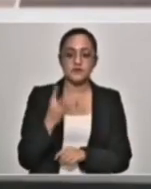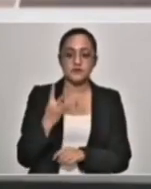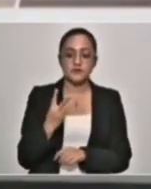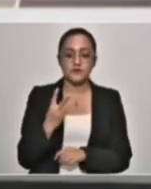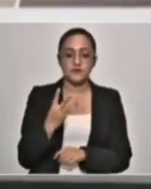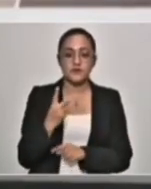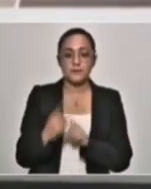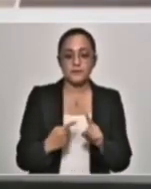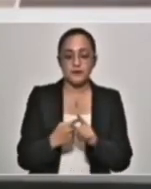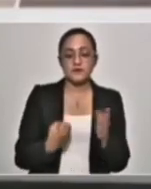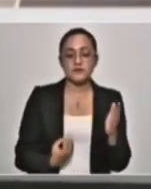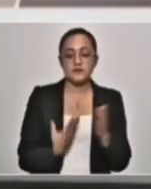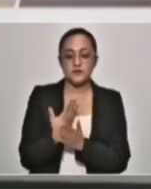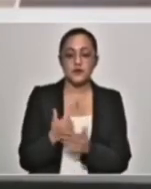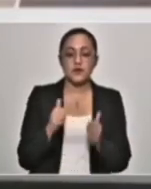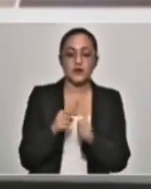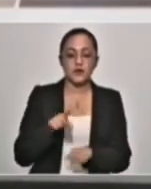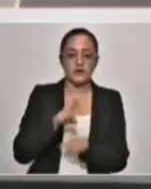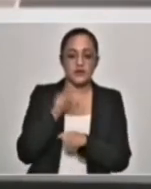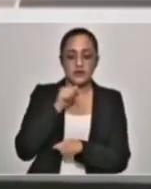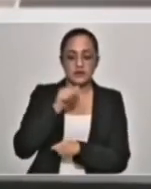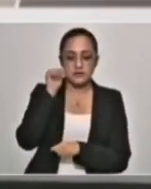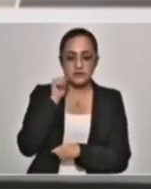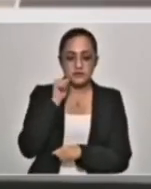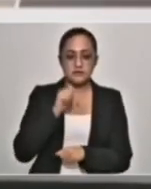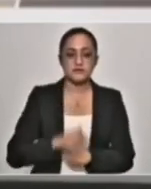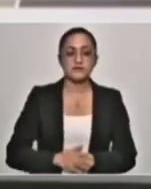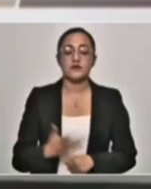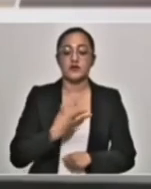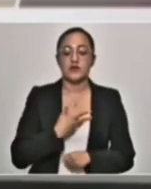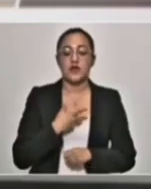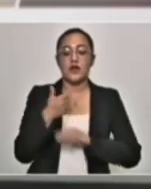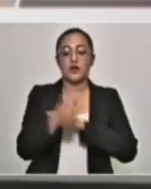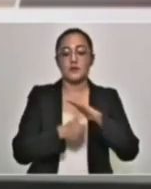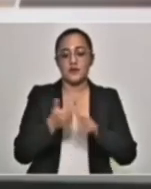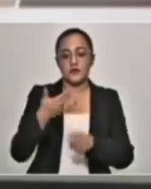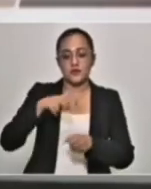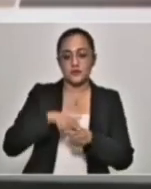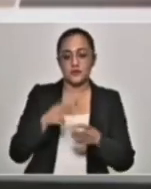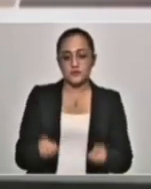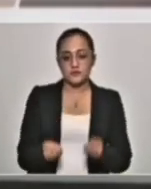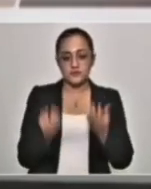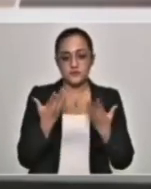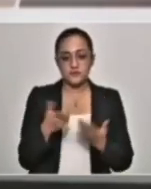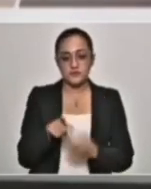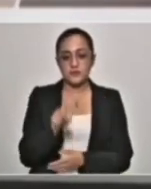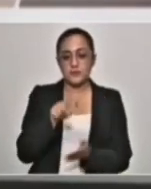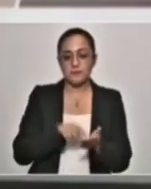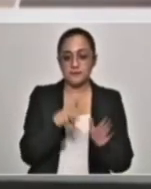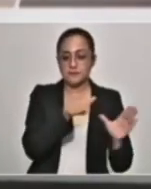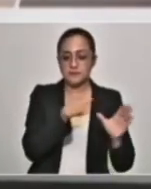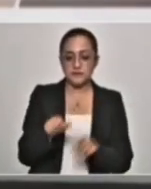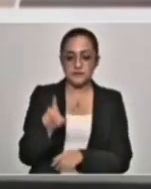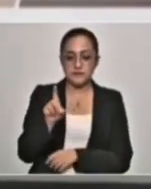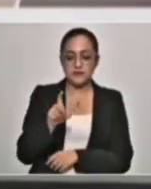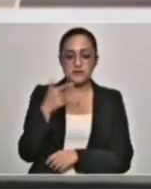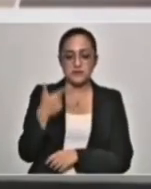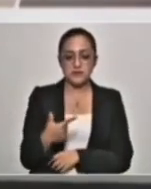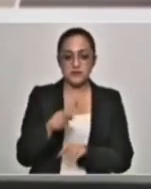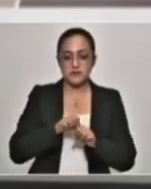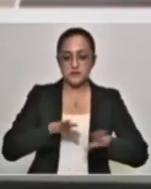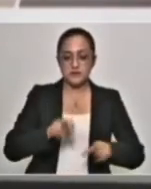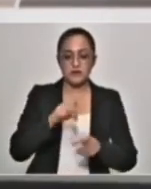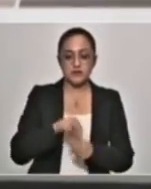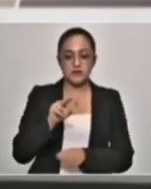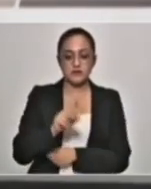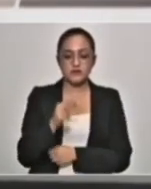642 casos nuevos en comparación al día de ayer. Tenemos casos activos ambulatorios hospitalizados, 1.637